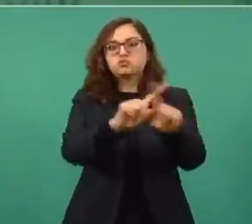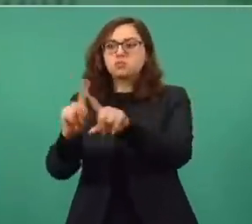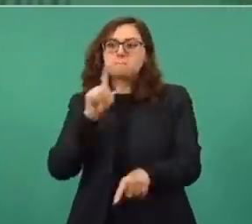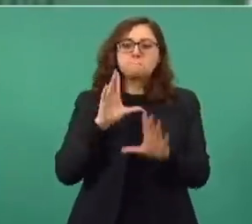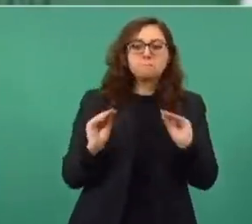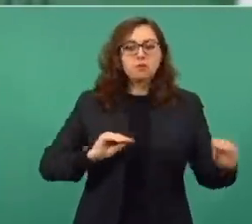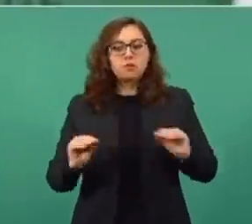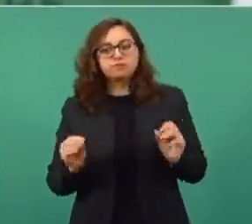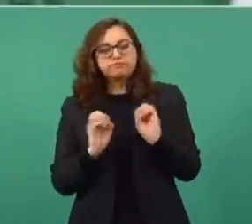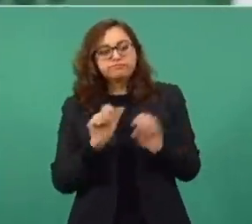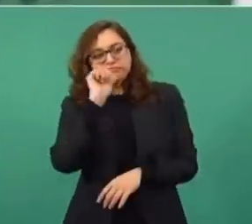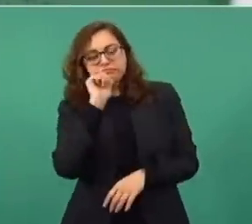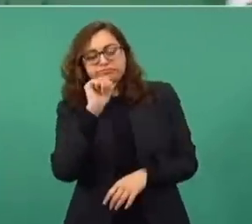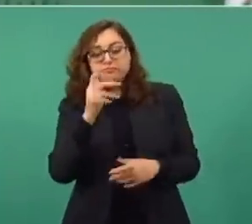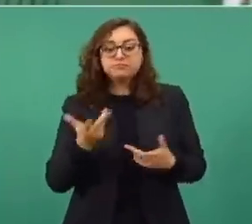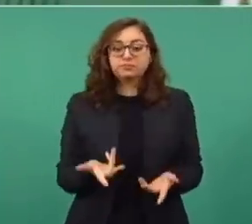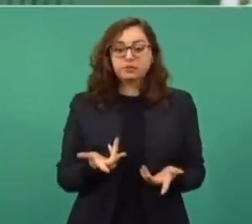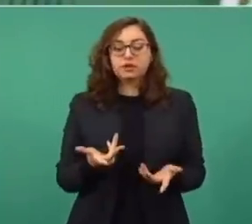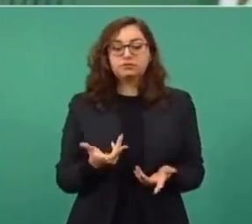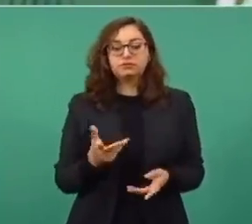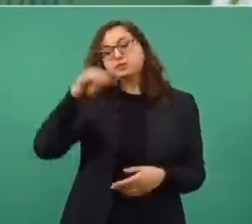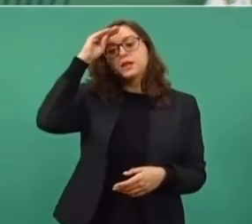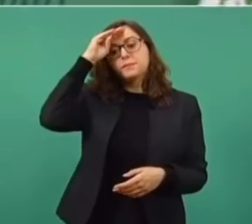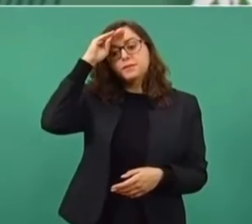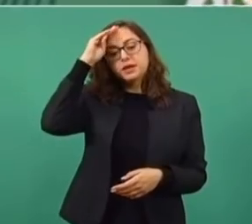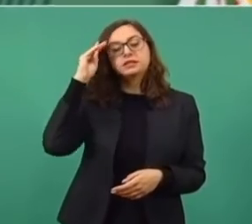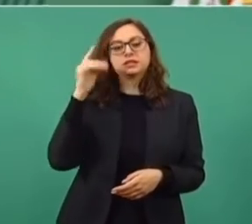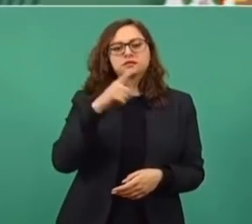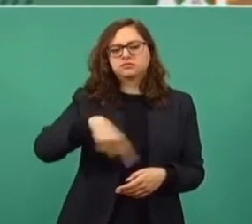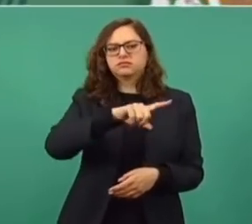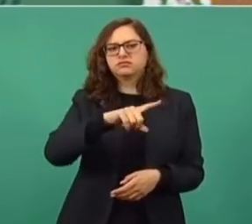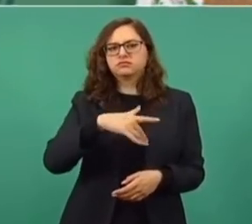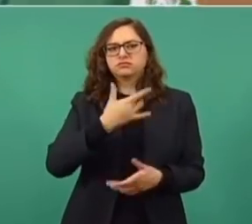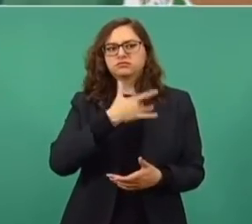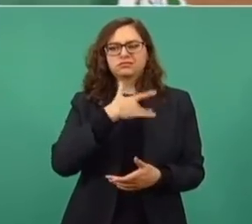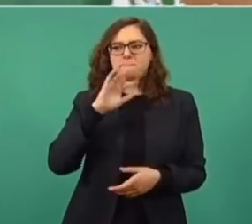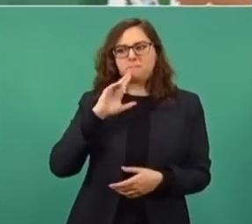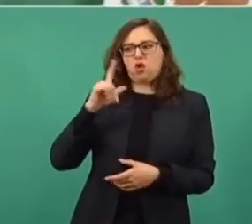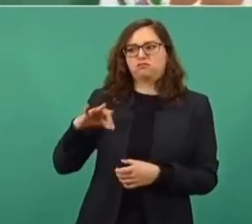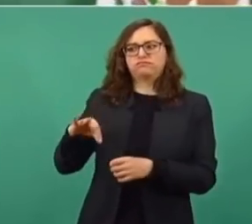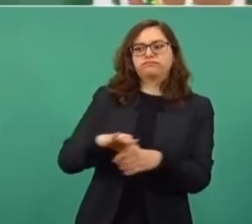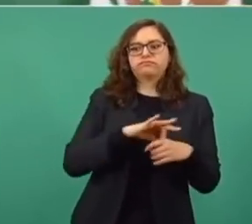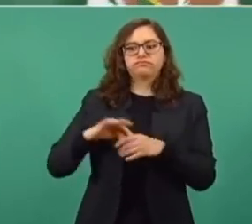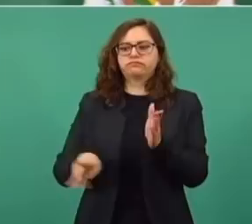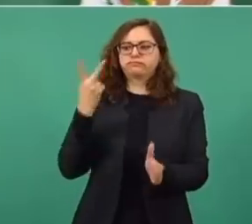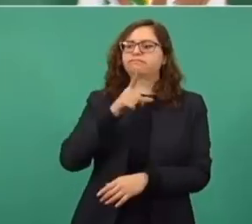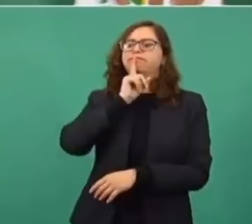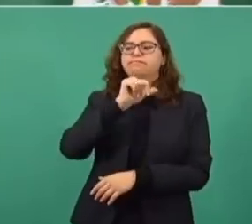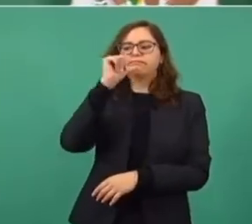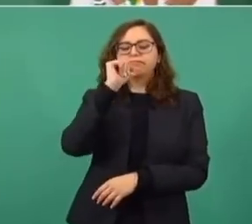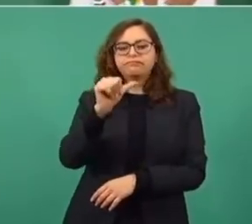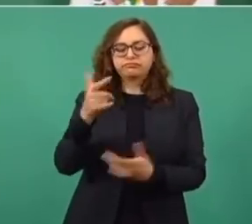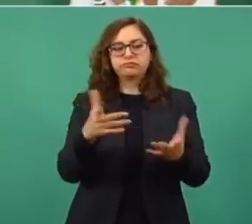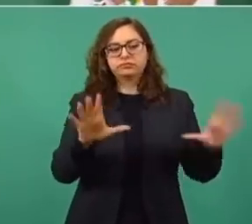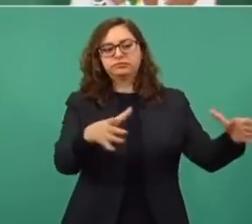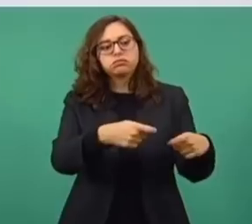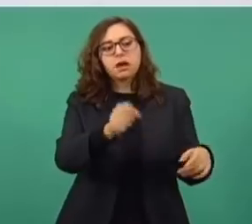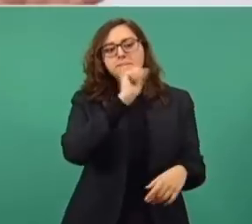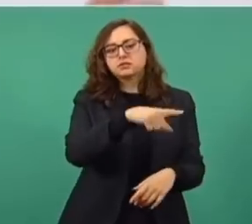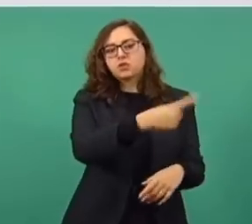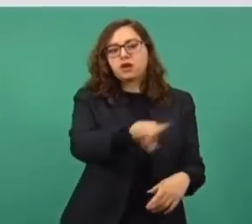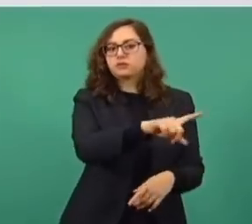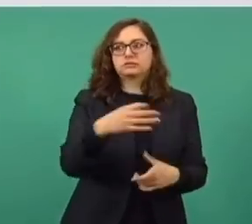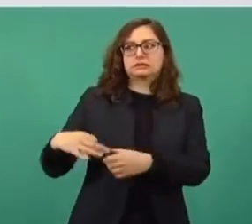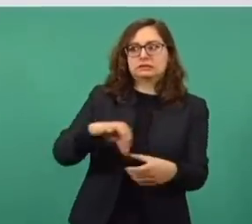incluso aportando a que no se lleve a cabo la revocación del mandato. Me refiero al bloque conservador,